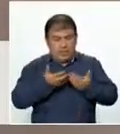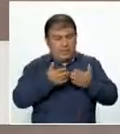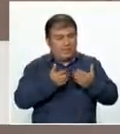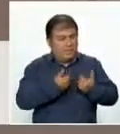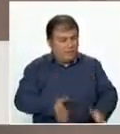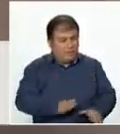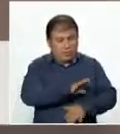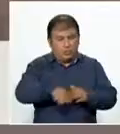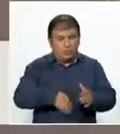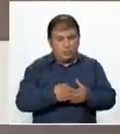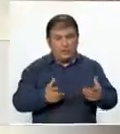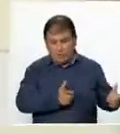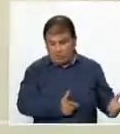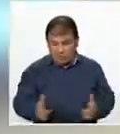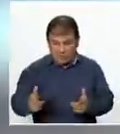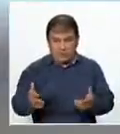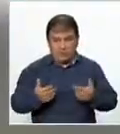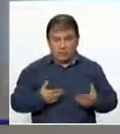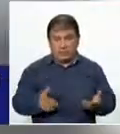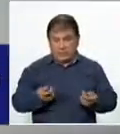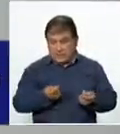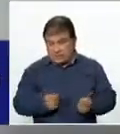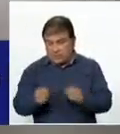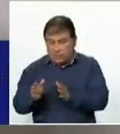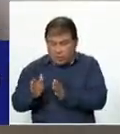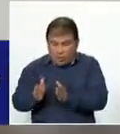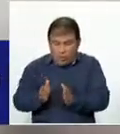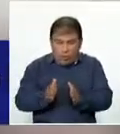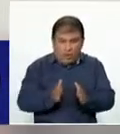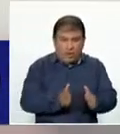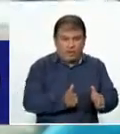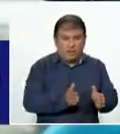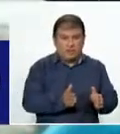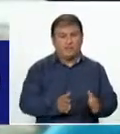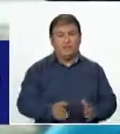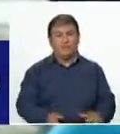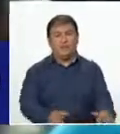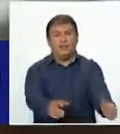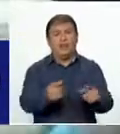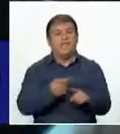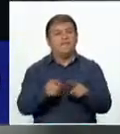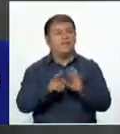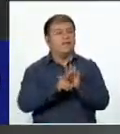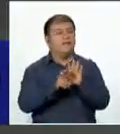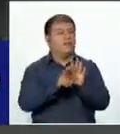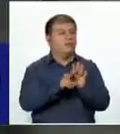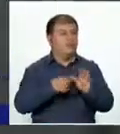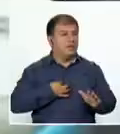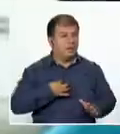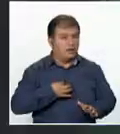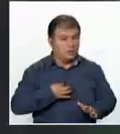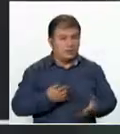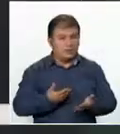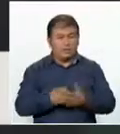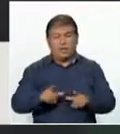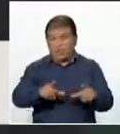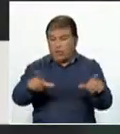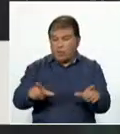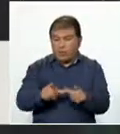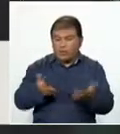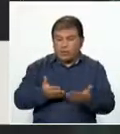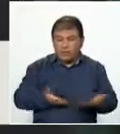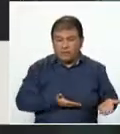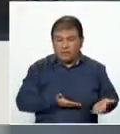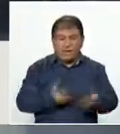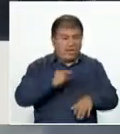como verán, tratando de organizar los voluntarios, la ubicación donde va a